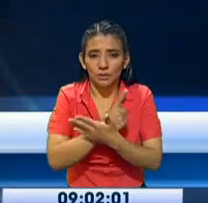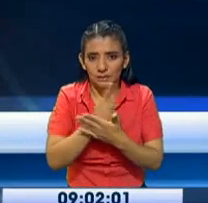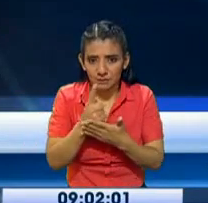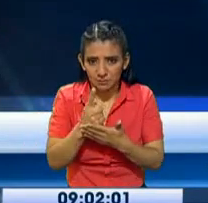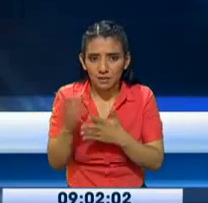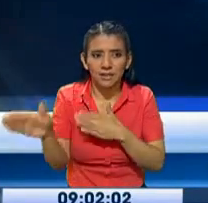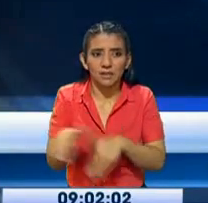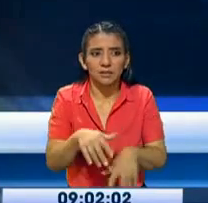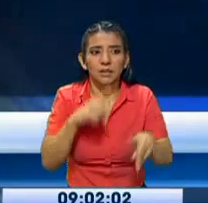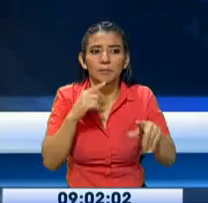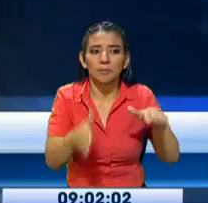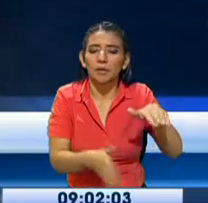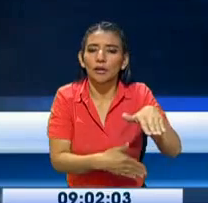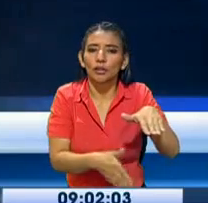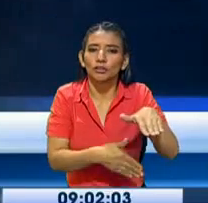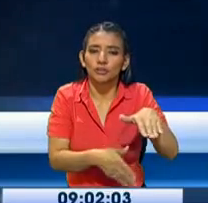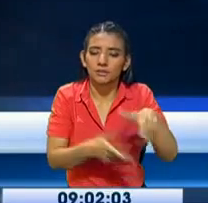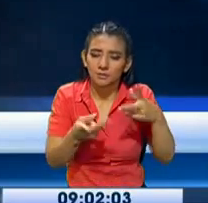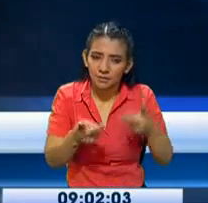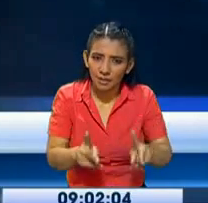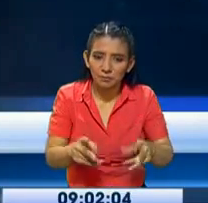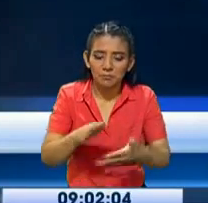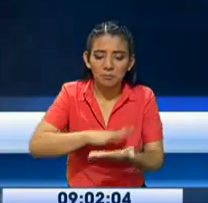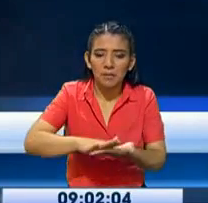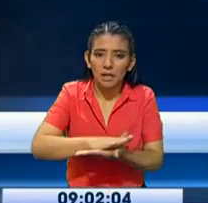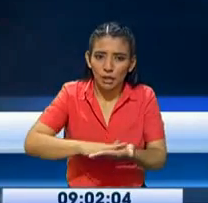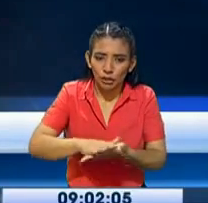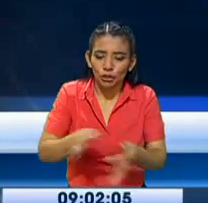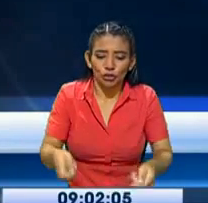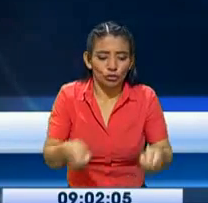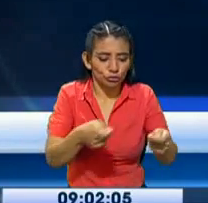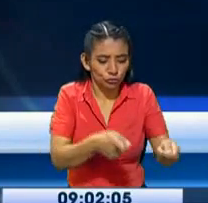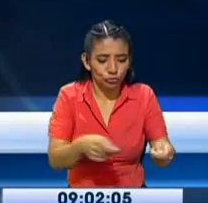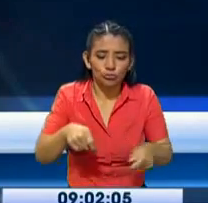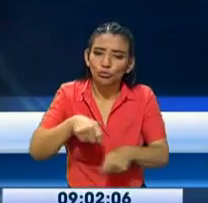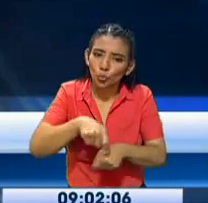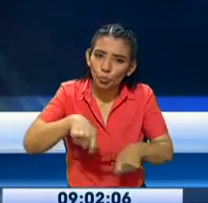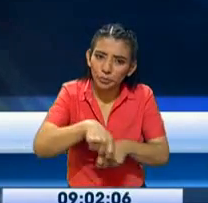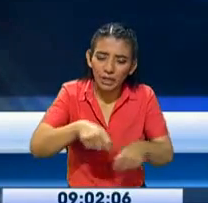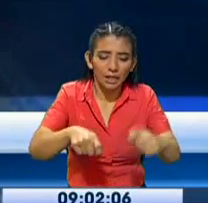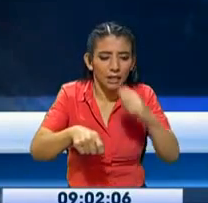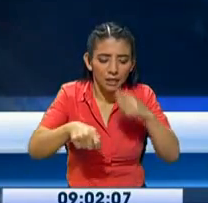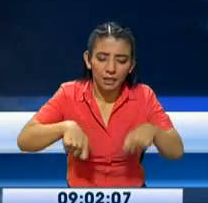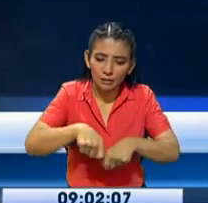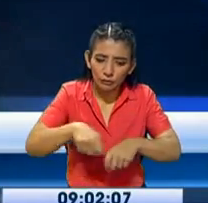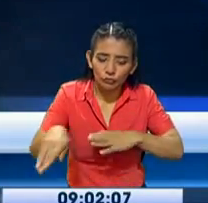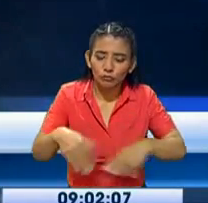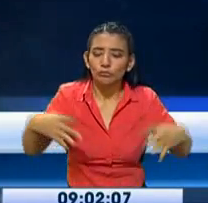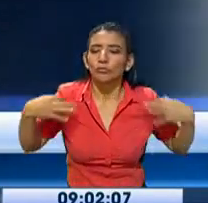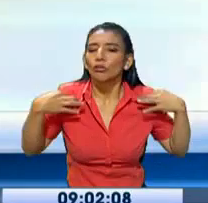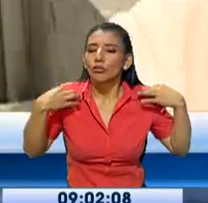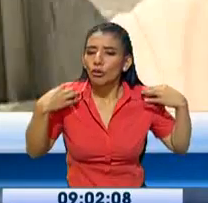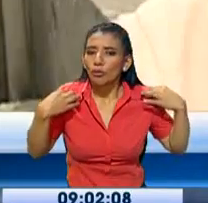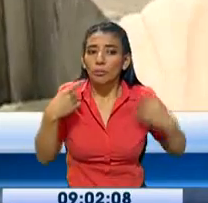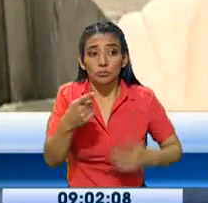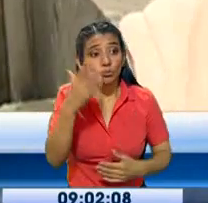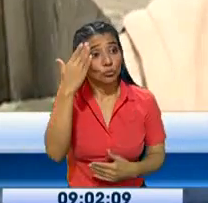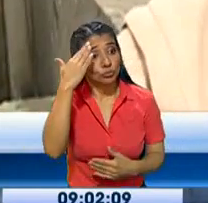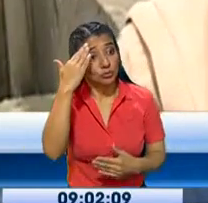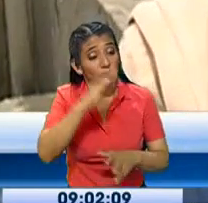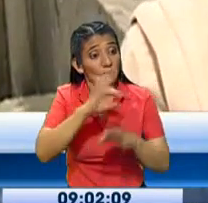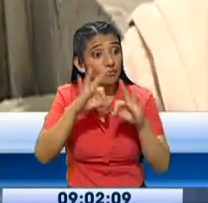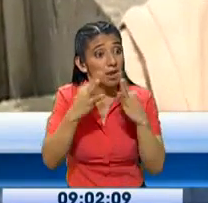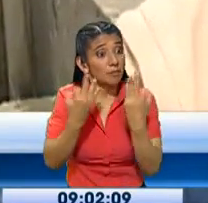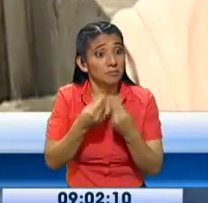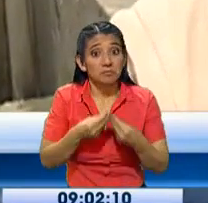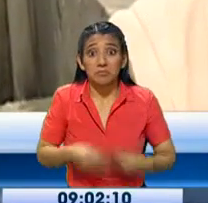el kit de cocina, que son platos, ese tipo de seres cubiertos, ropa, usted sabe que toda la familia